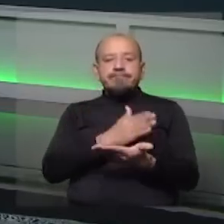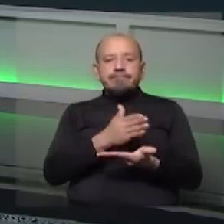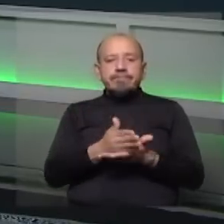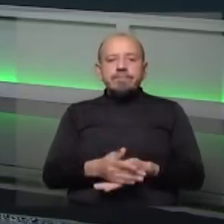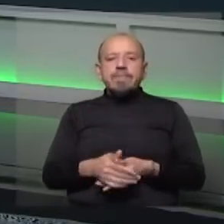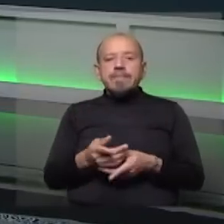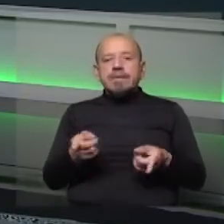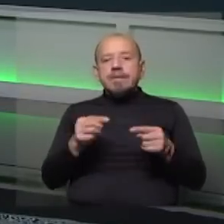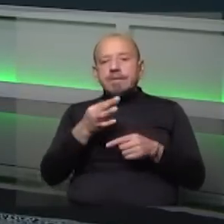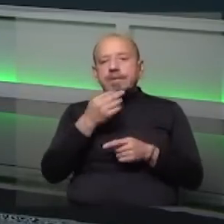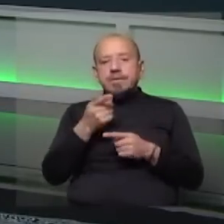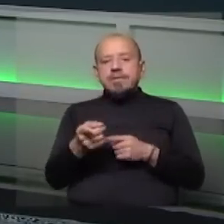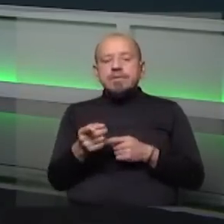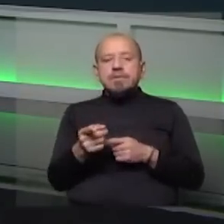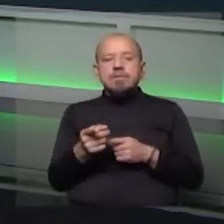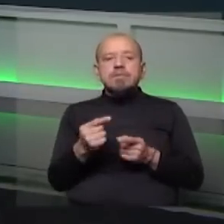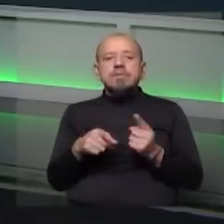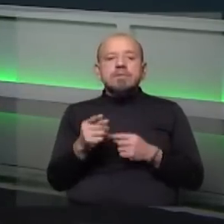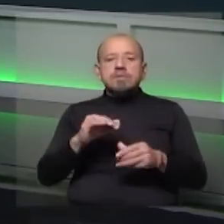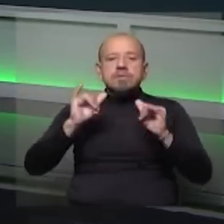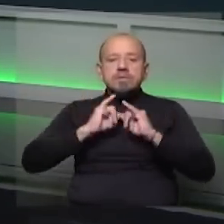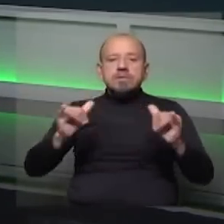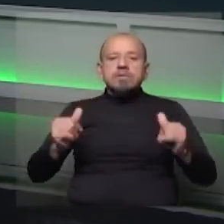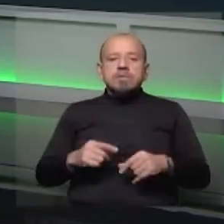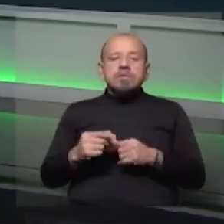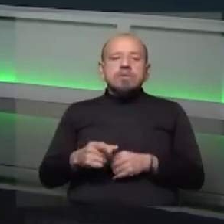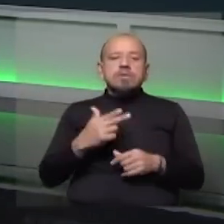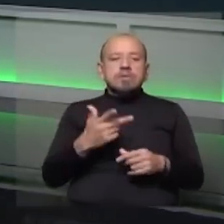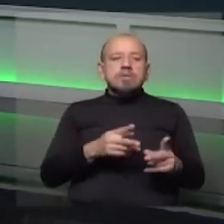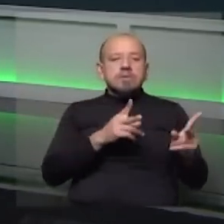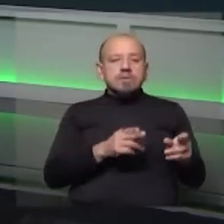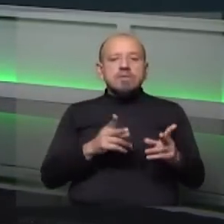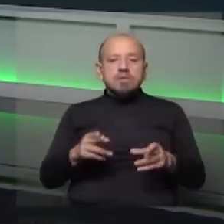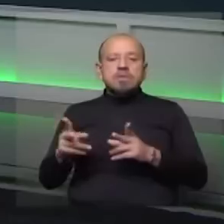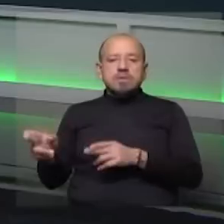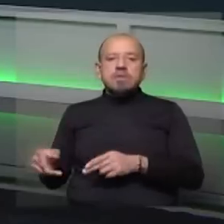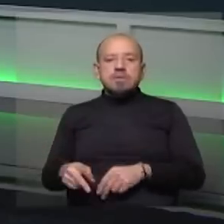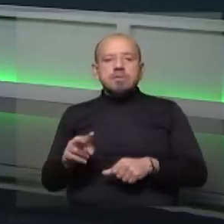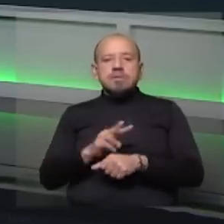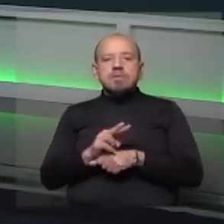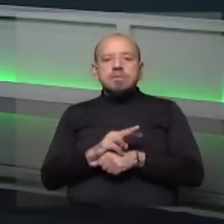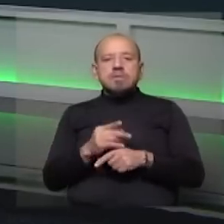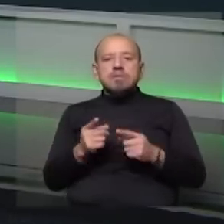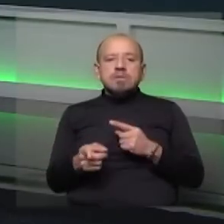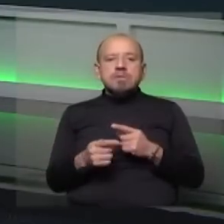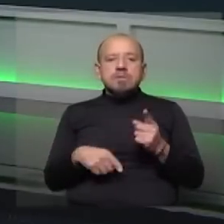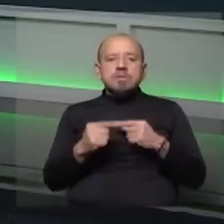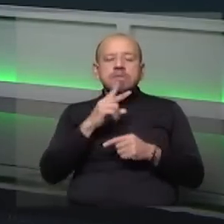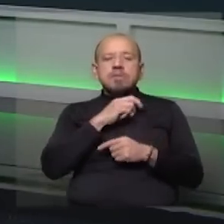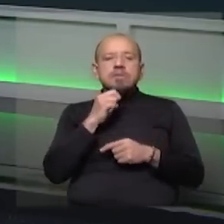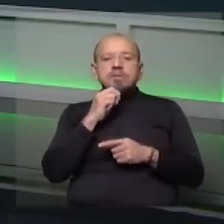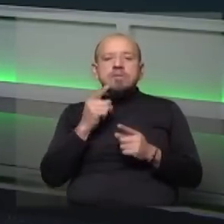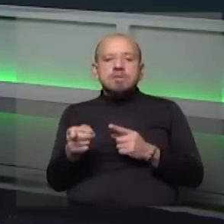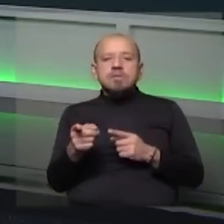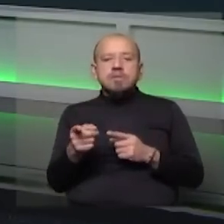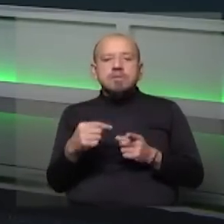volvió a amenazar con una campaña de tres etapas que va a cambiar el paradigma de la seguridad Según dijo para Israel mientras que